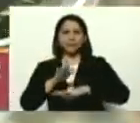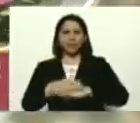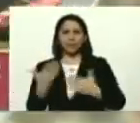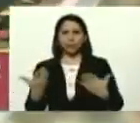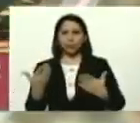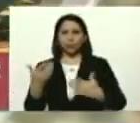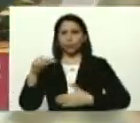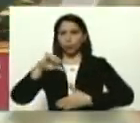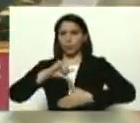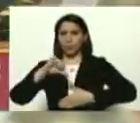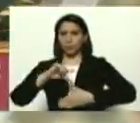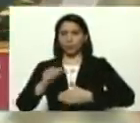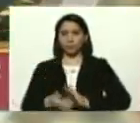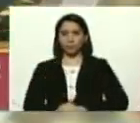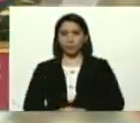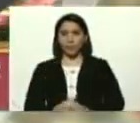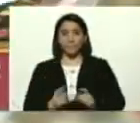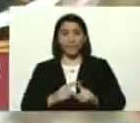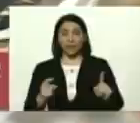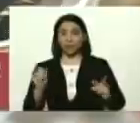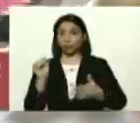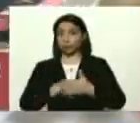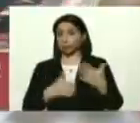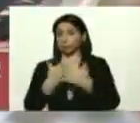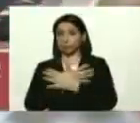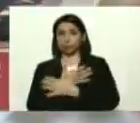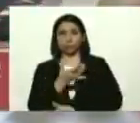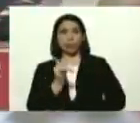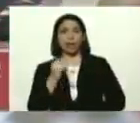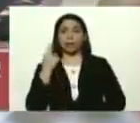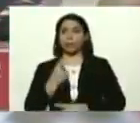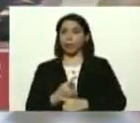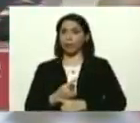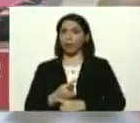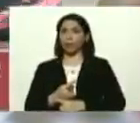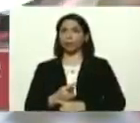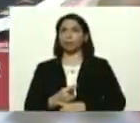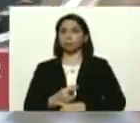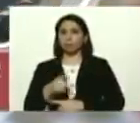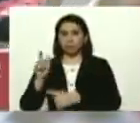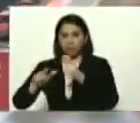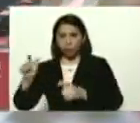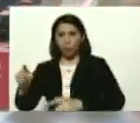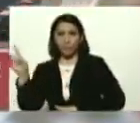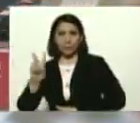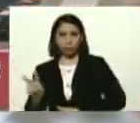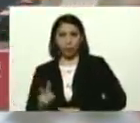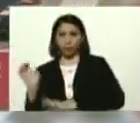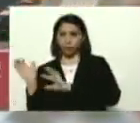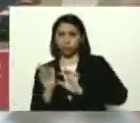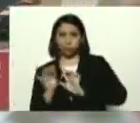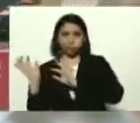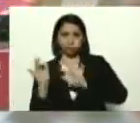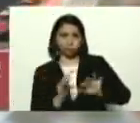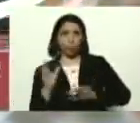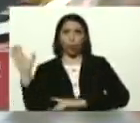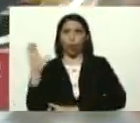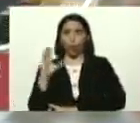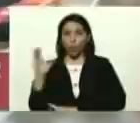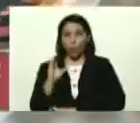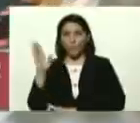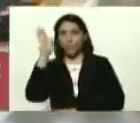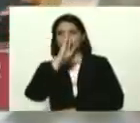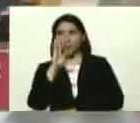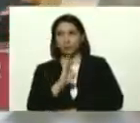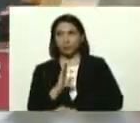en Sudamérica. Pero sin duda, ahí con nacionales regresando a nuestra patria, tanto de Colombia, de